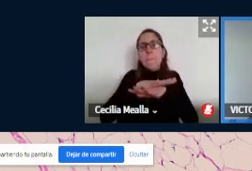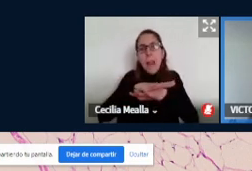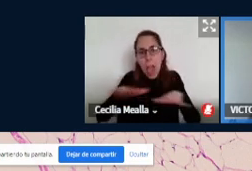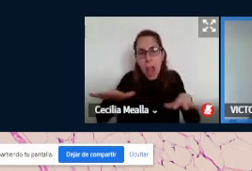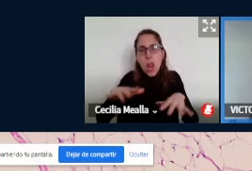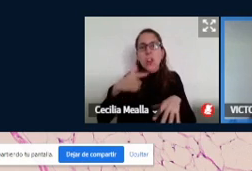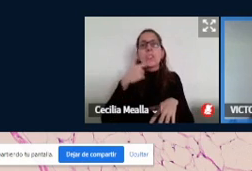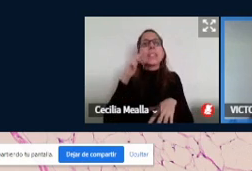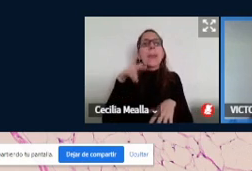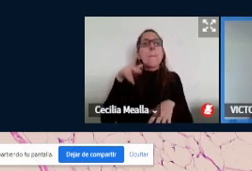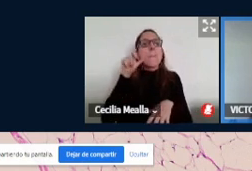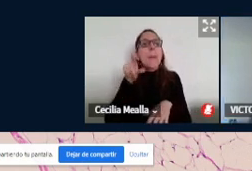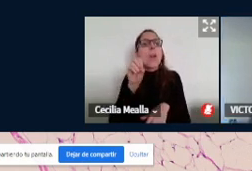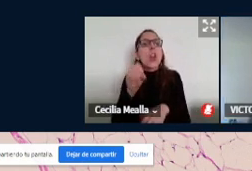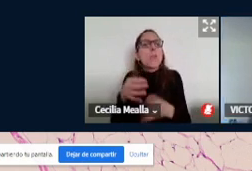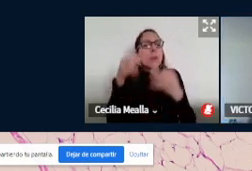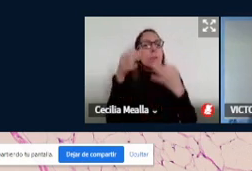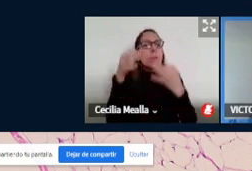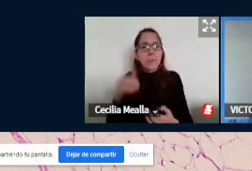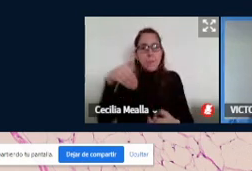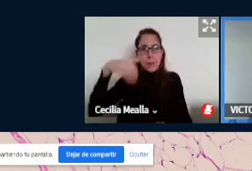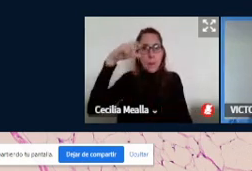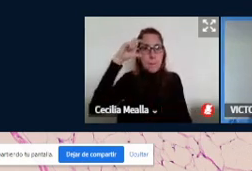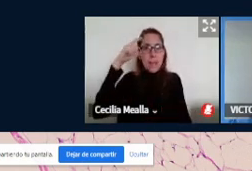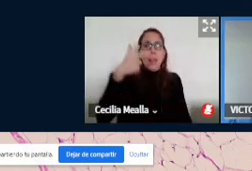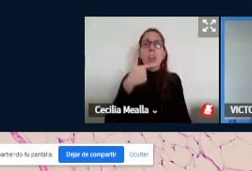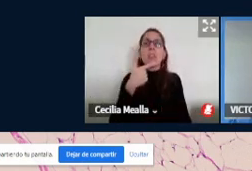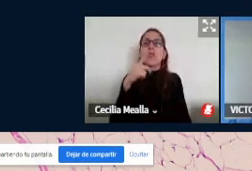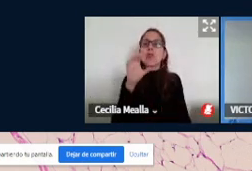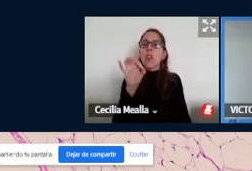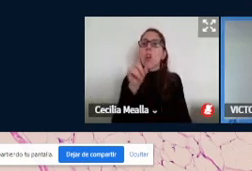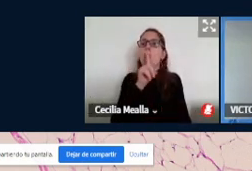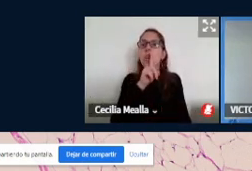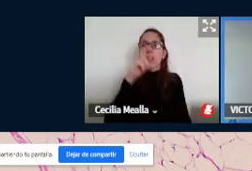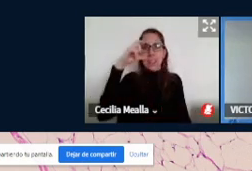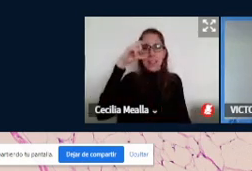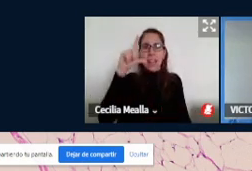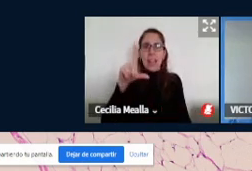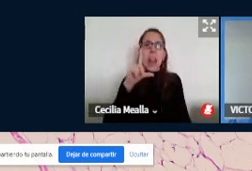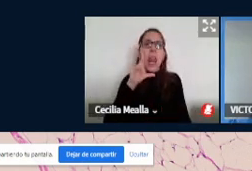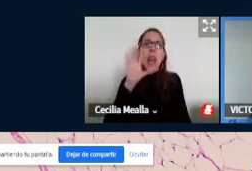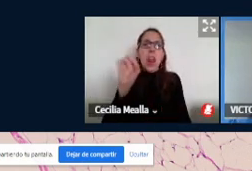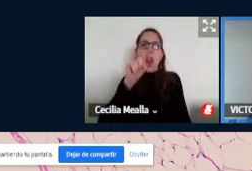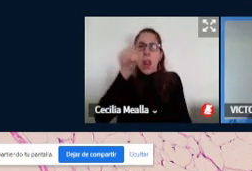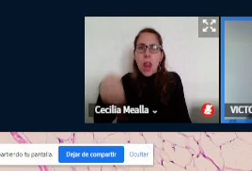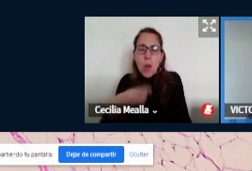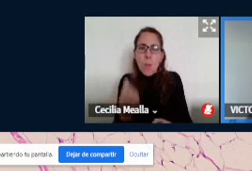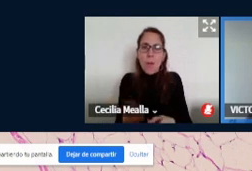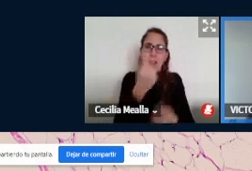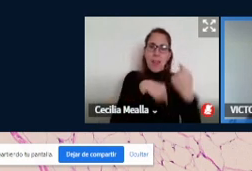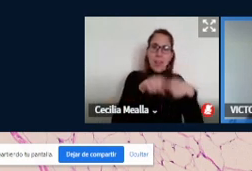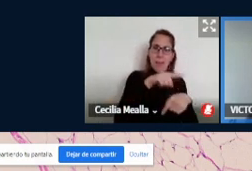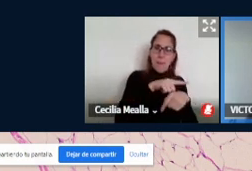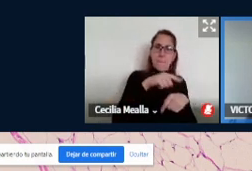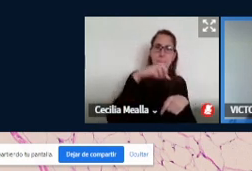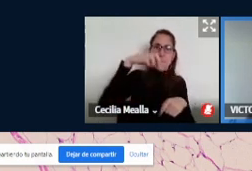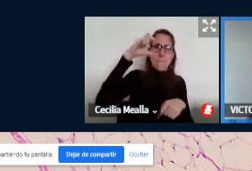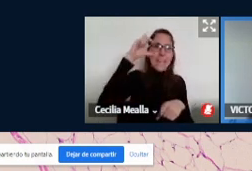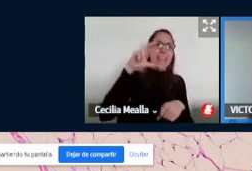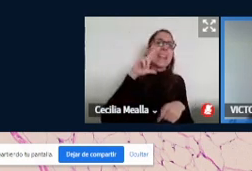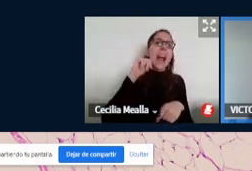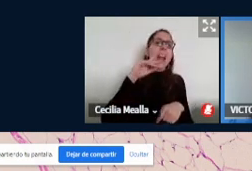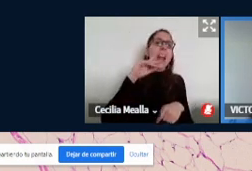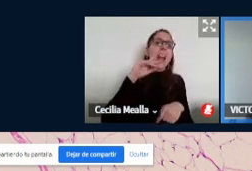llama mesotelio, y ¿se acuerdan que deriva del pericardio seroso? ¿Sí? Es la hoja